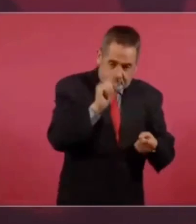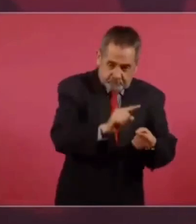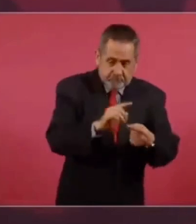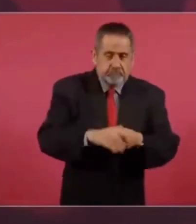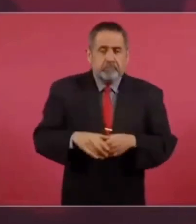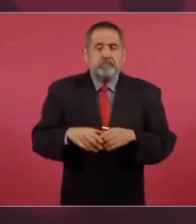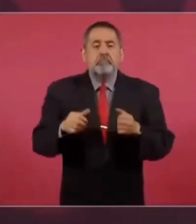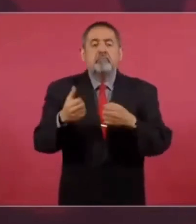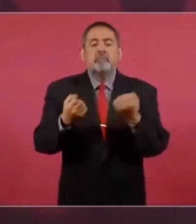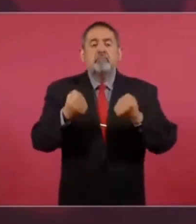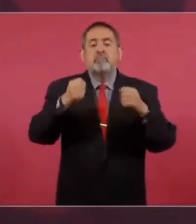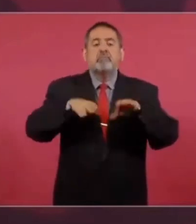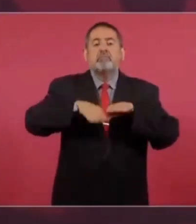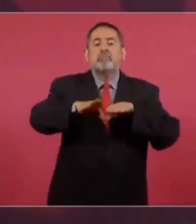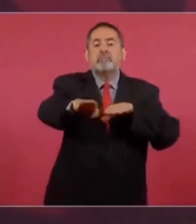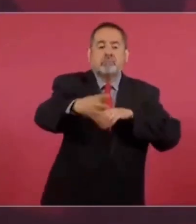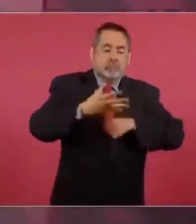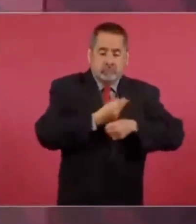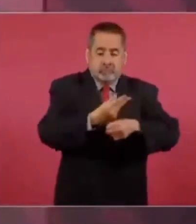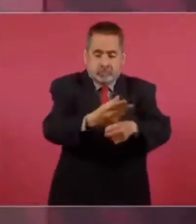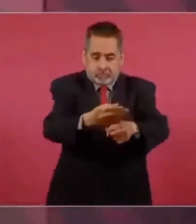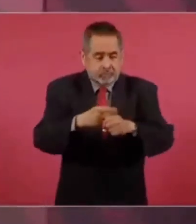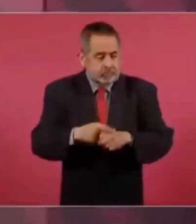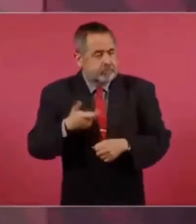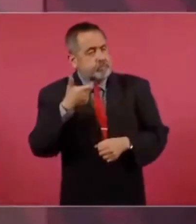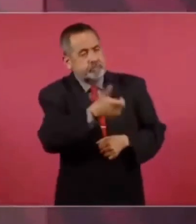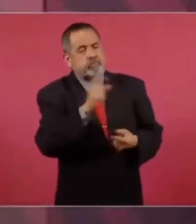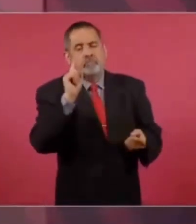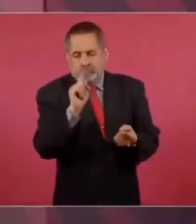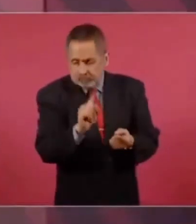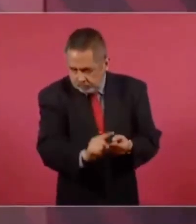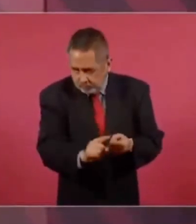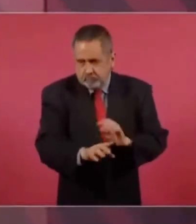en el servicio privatizado de salud.